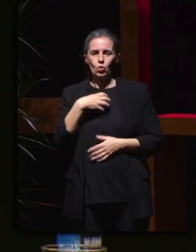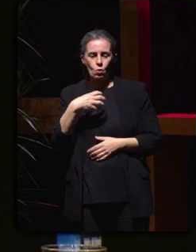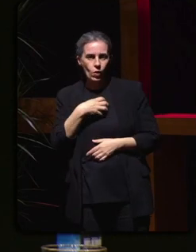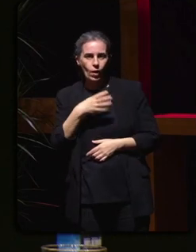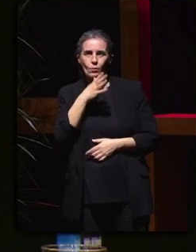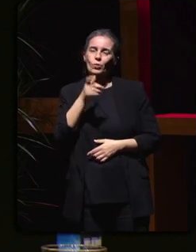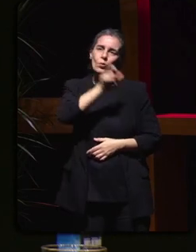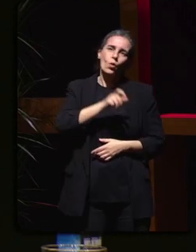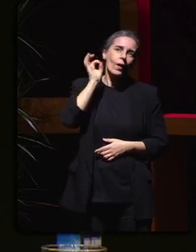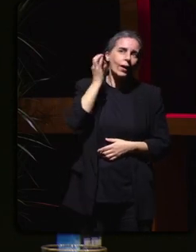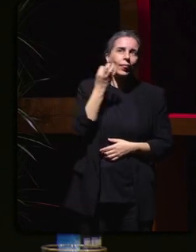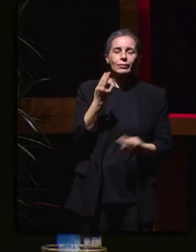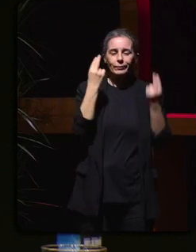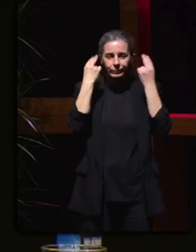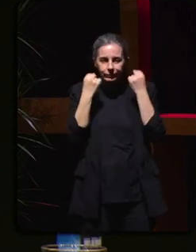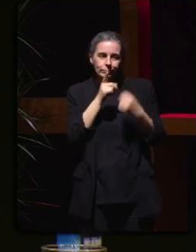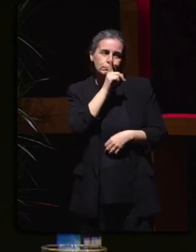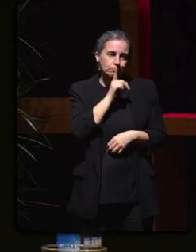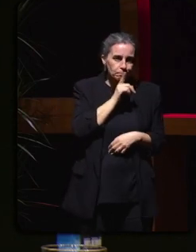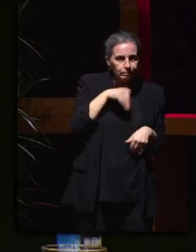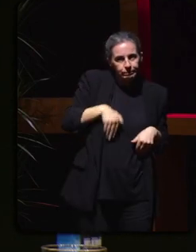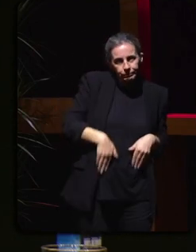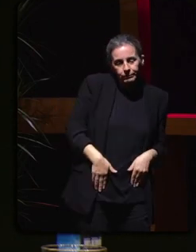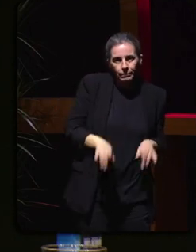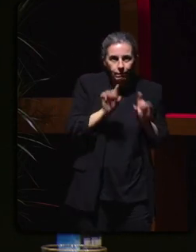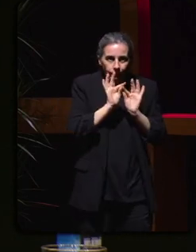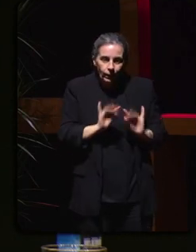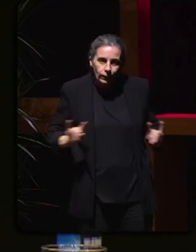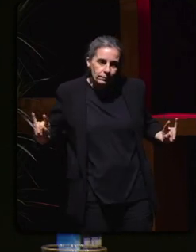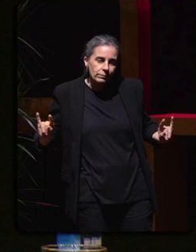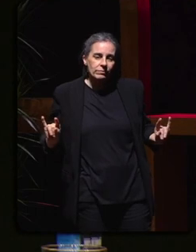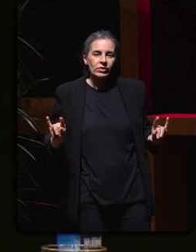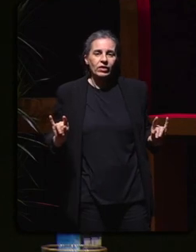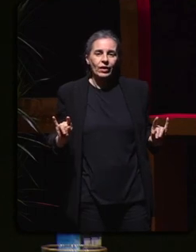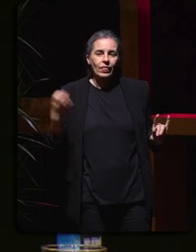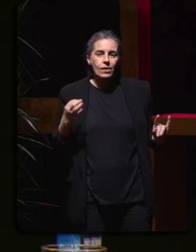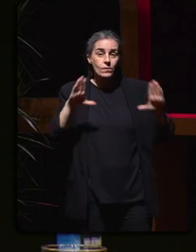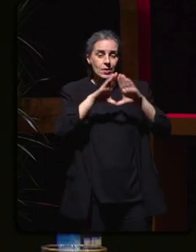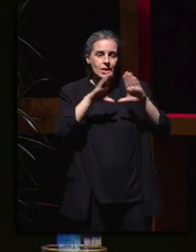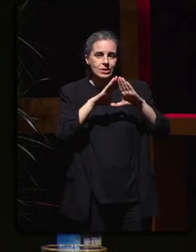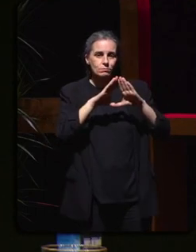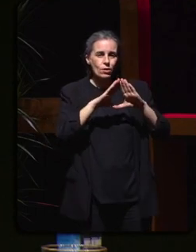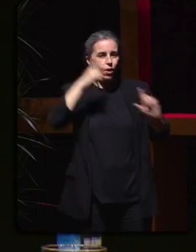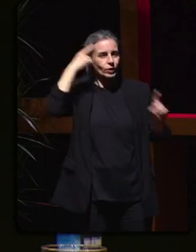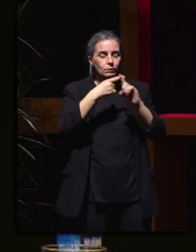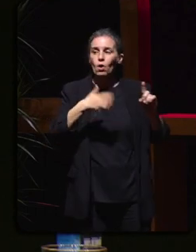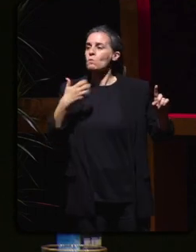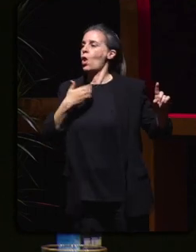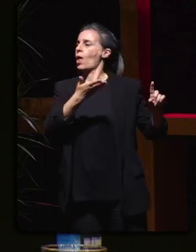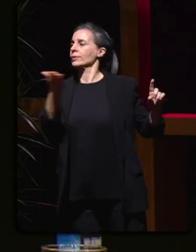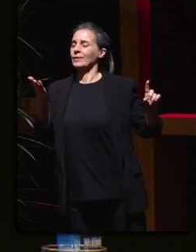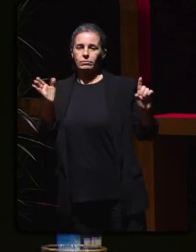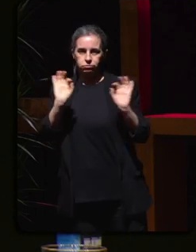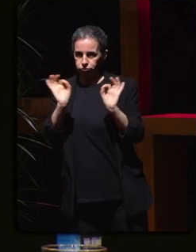tenemos que estar calladita y no tenemos que hacernos notar y tenemos que hacer un feminismo que no incomode a nadie